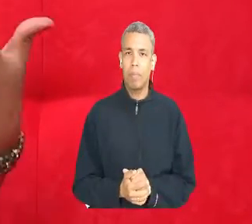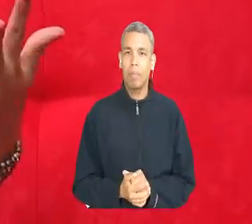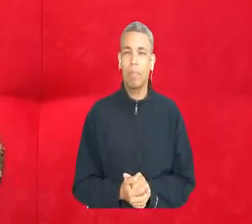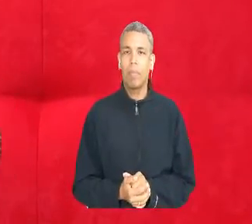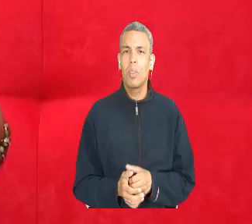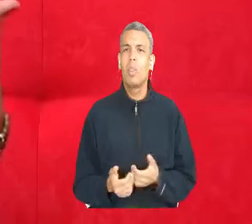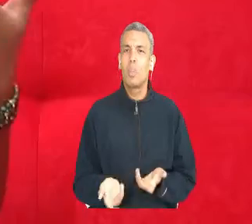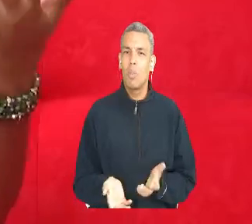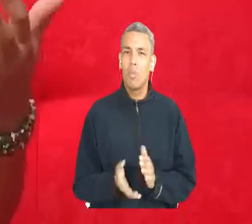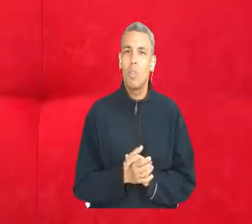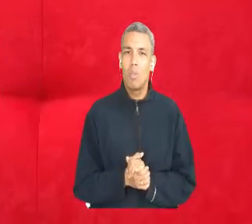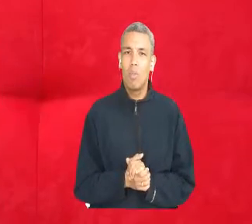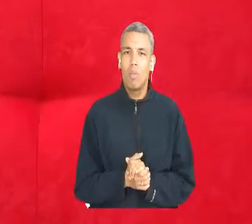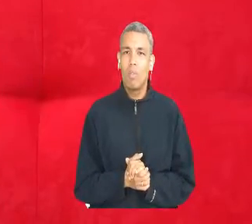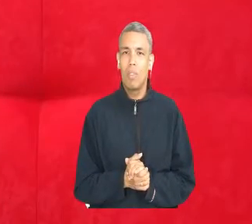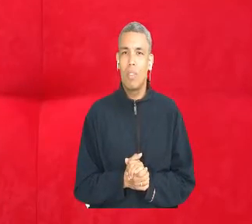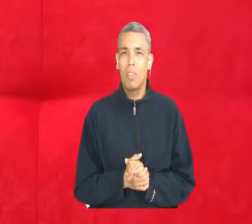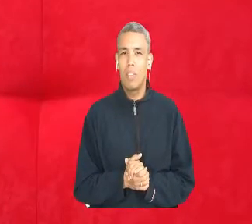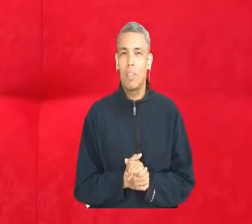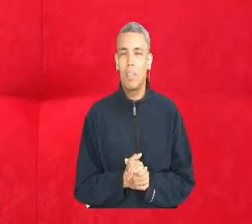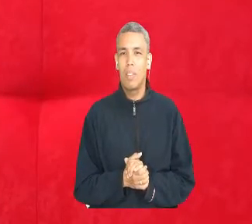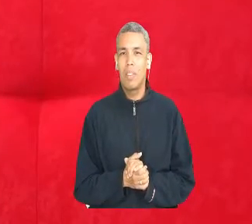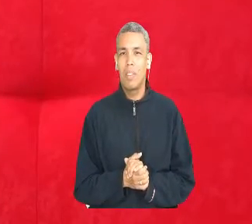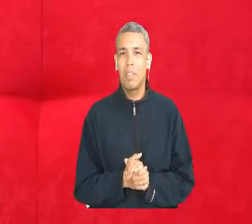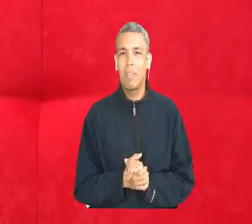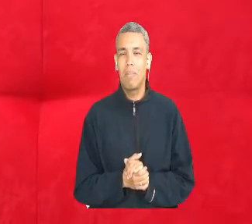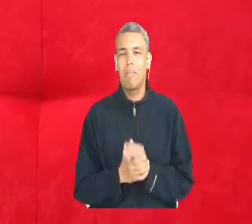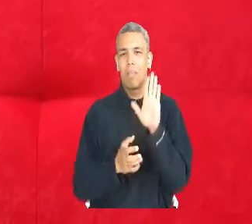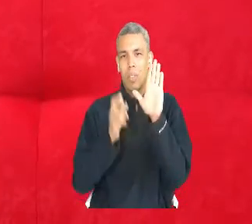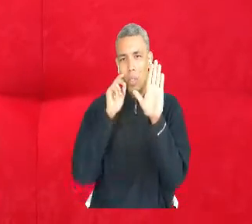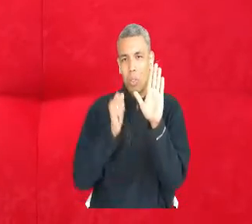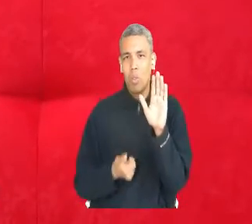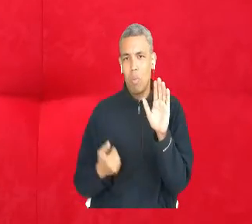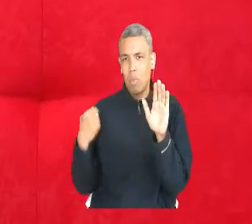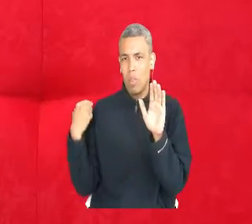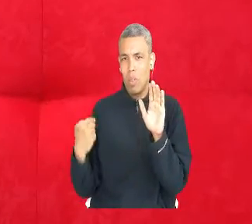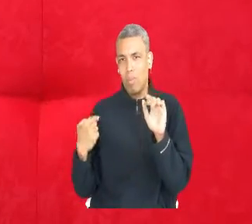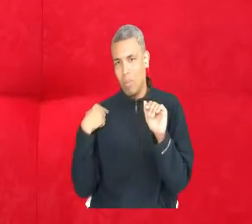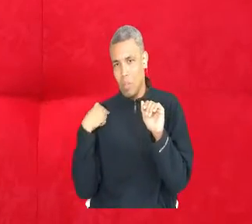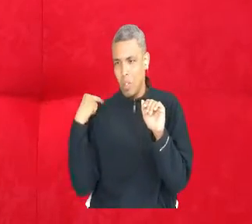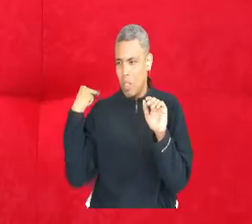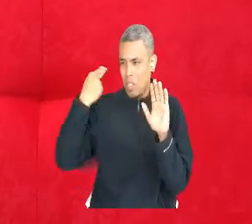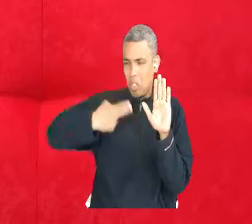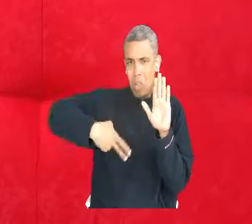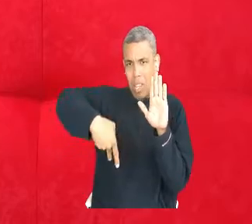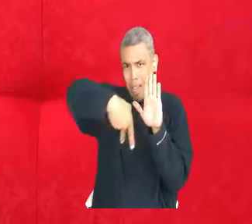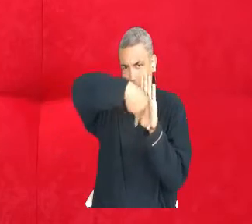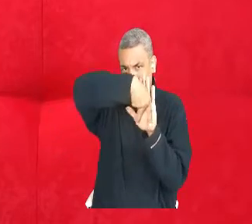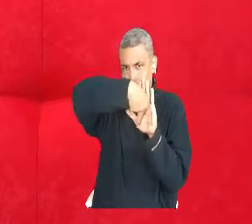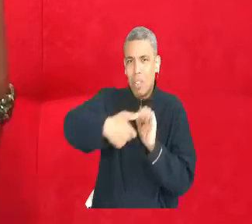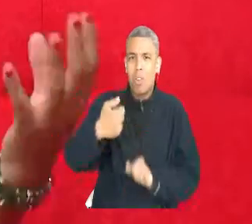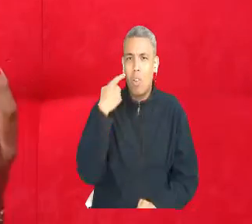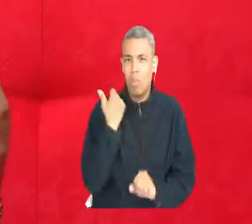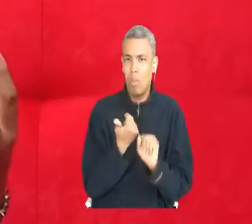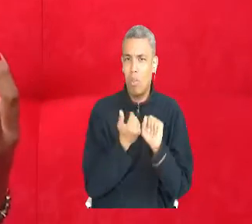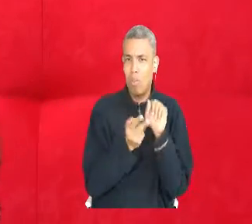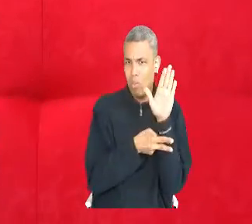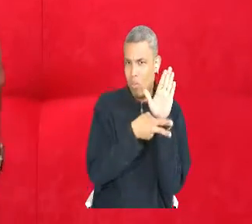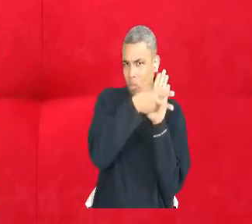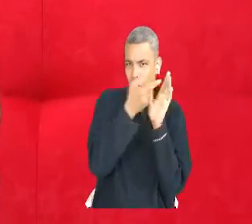aquí un poquito con todo lo que ha hecho en el transcurso de su carrera y cómo logra precisamente posicionar a algunos